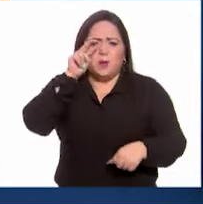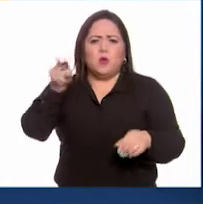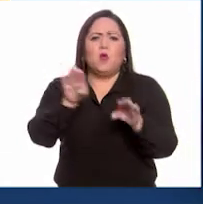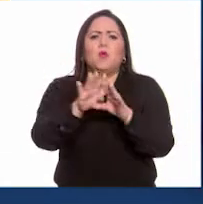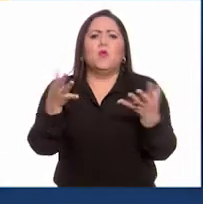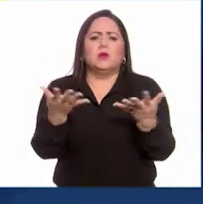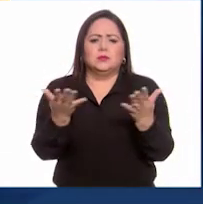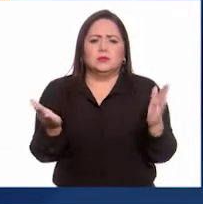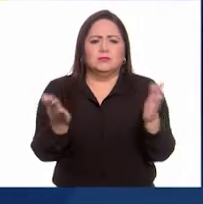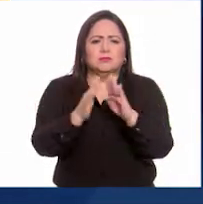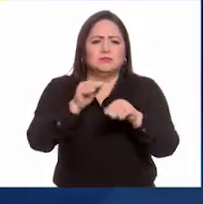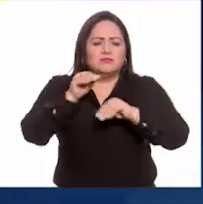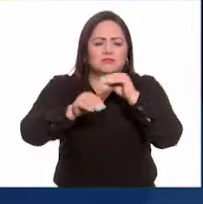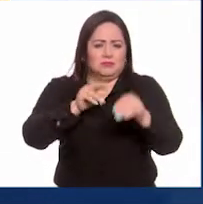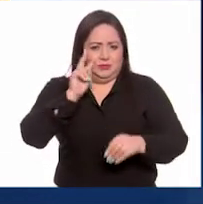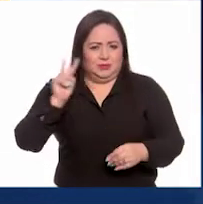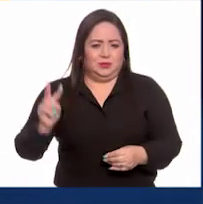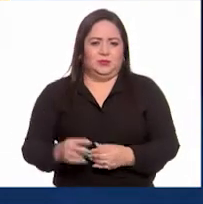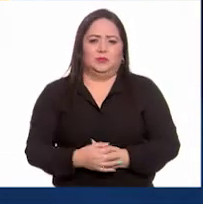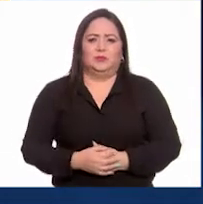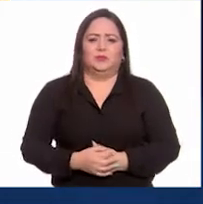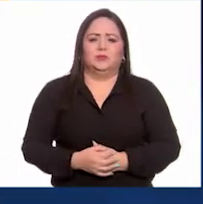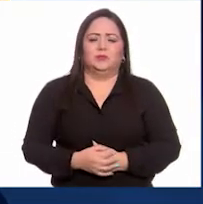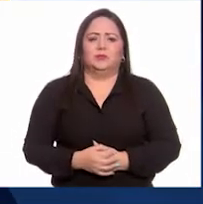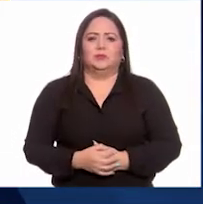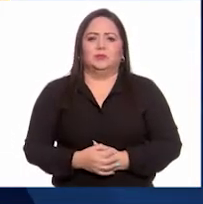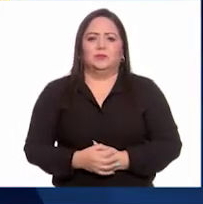elaborar un libro cartonero.